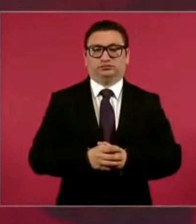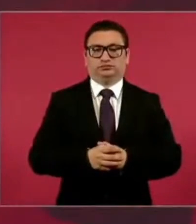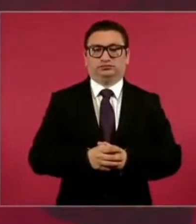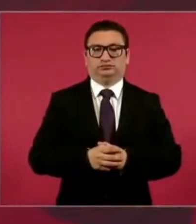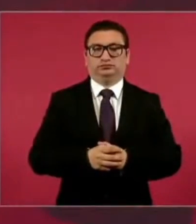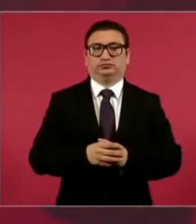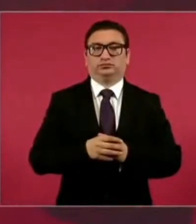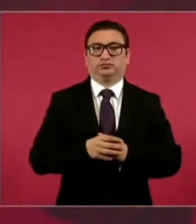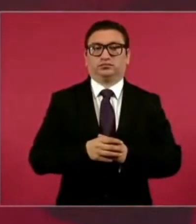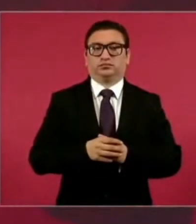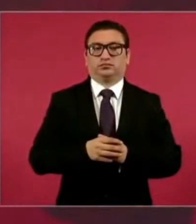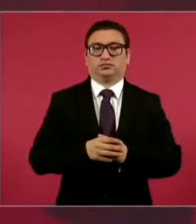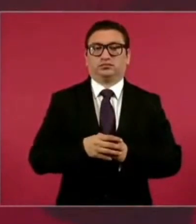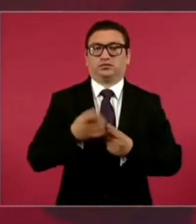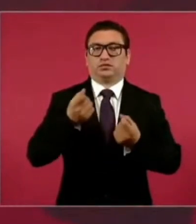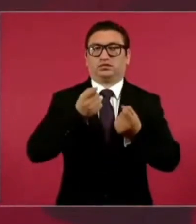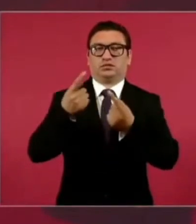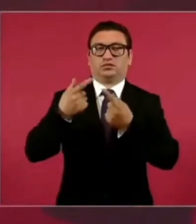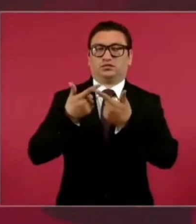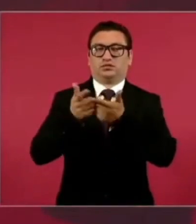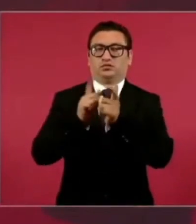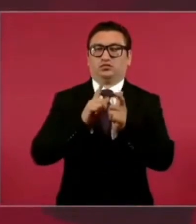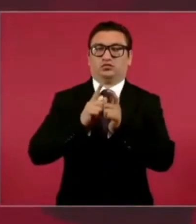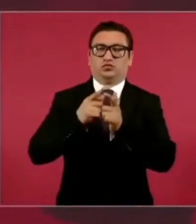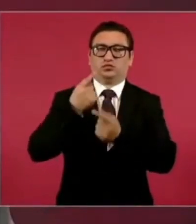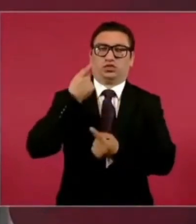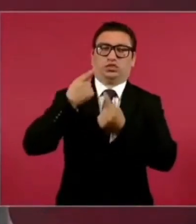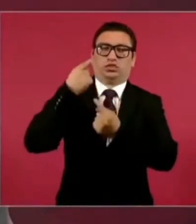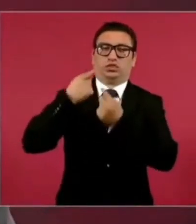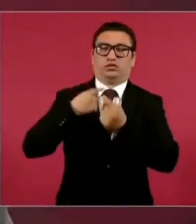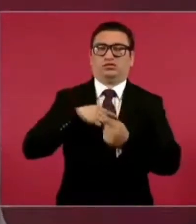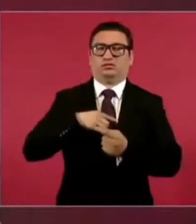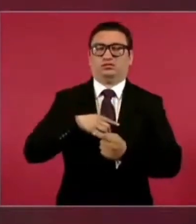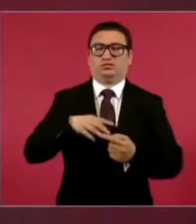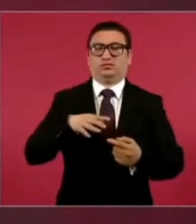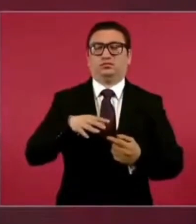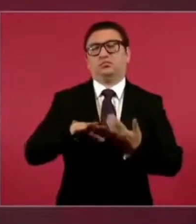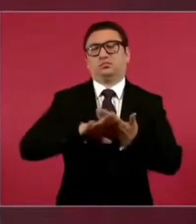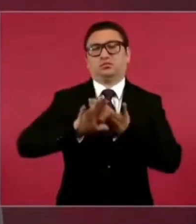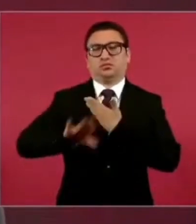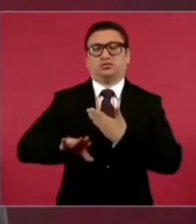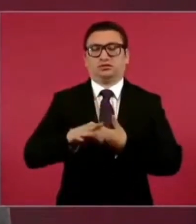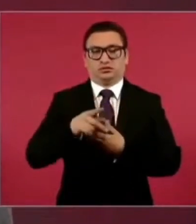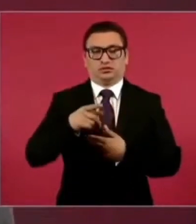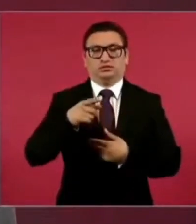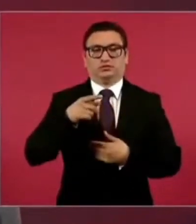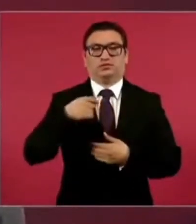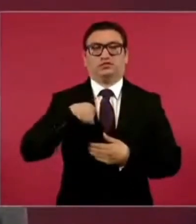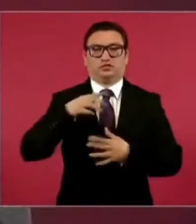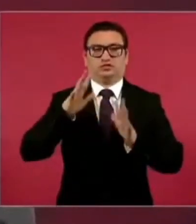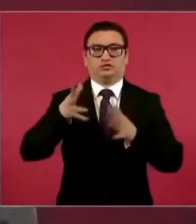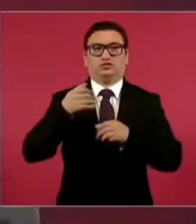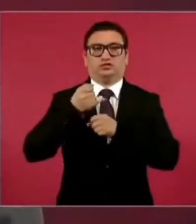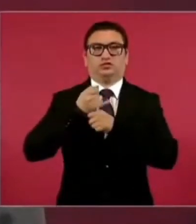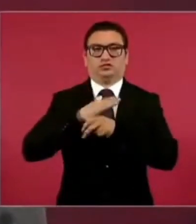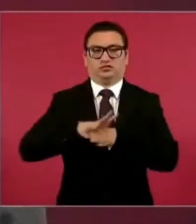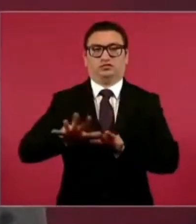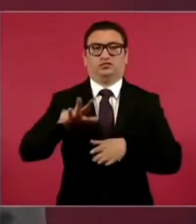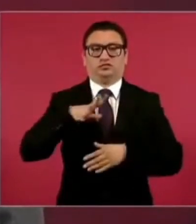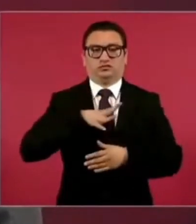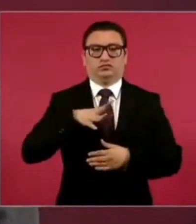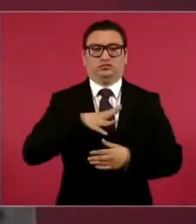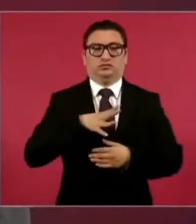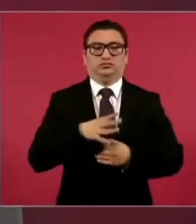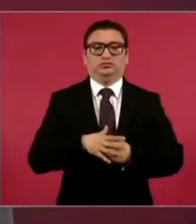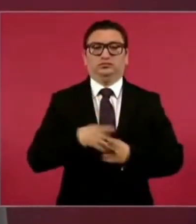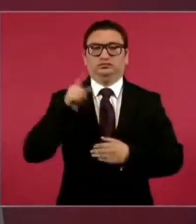evité el acoso de unos provocadores, pero ya tengo información que